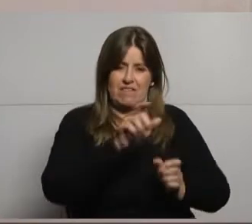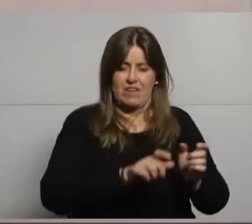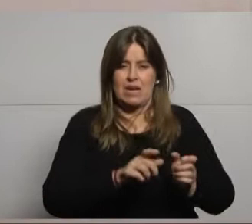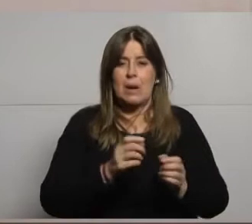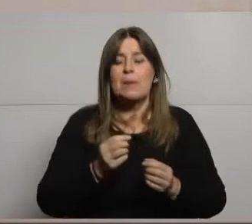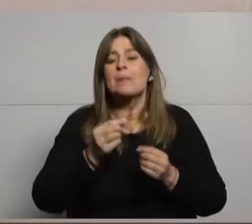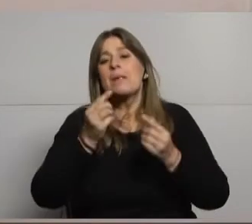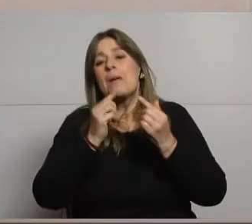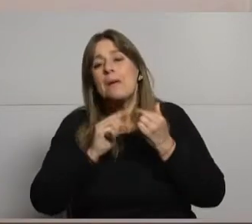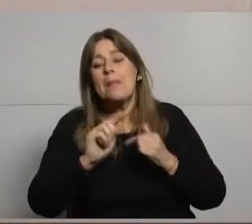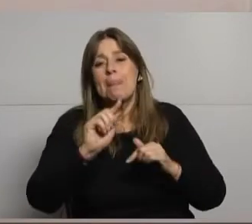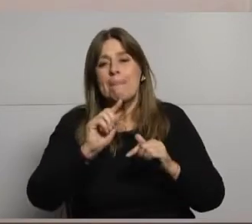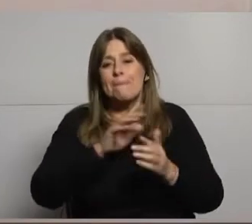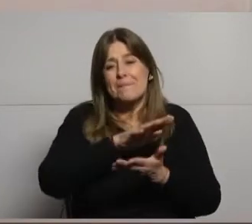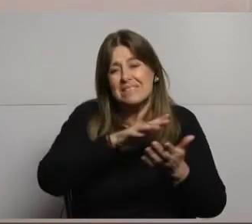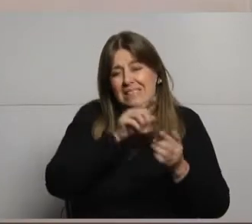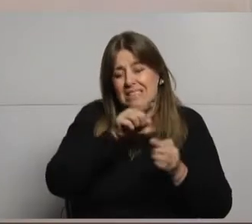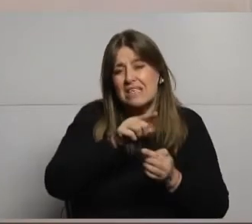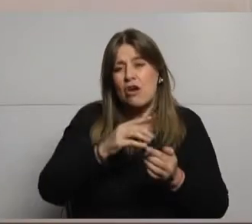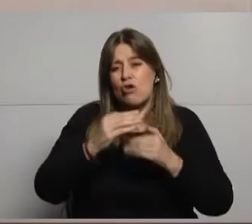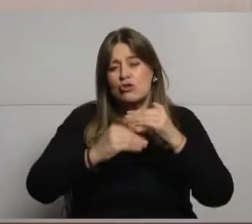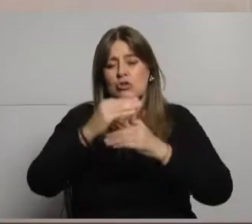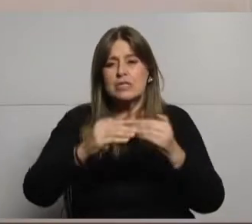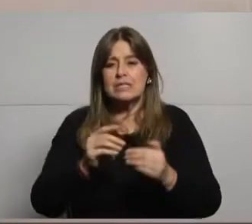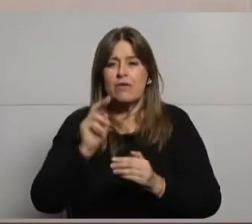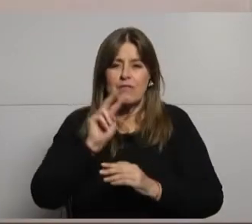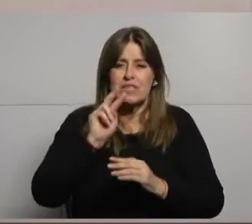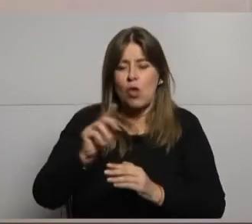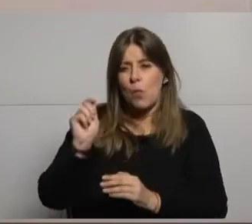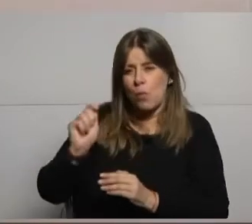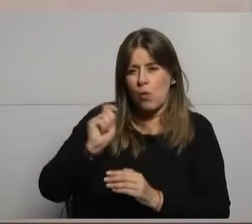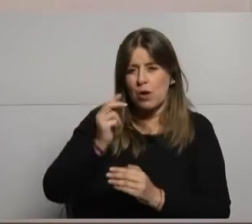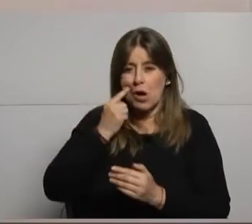para el desarrollo de este visualizador público que se conoce,